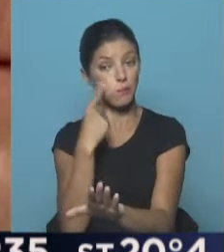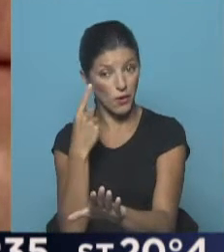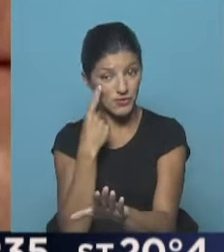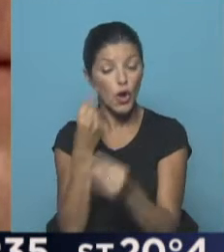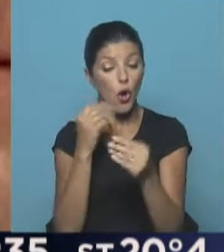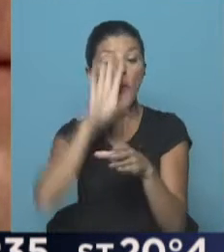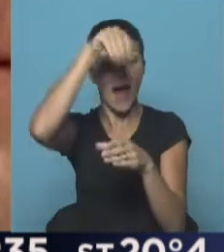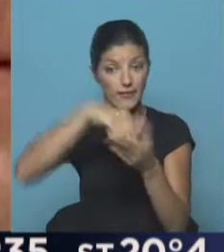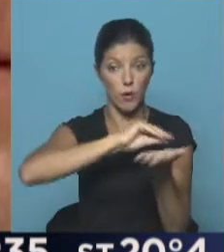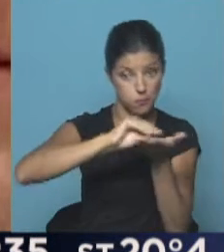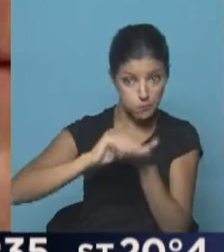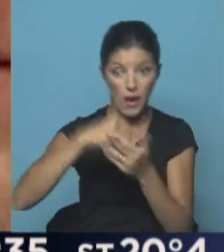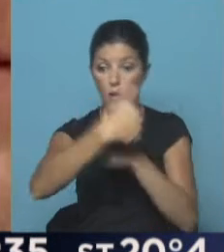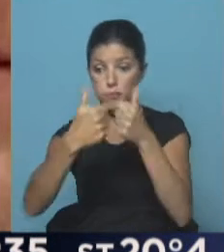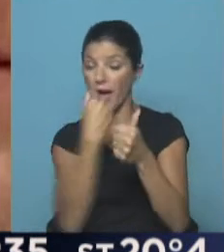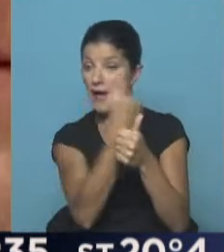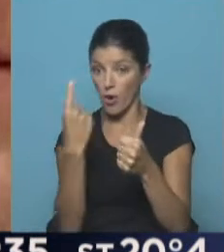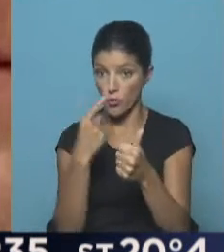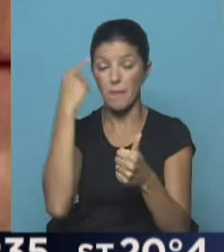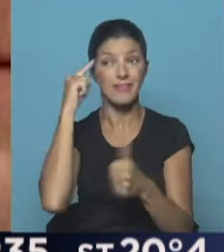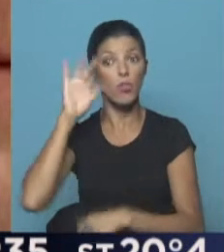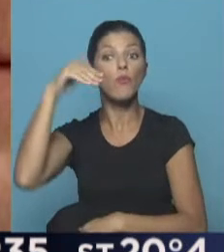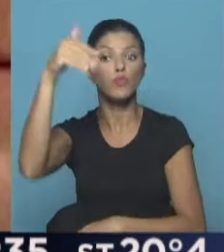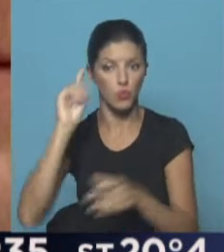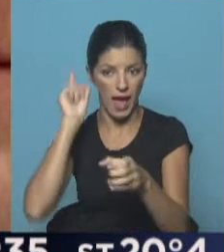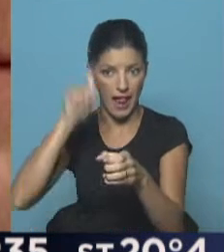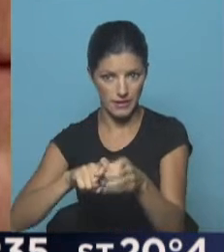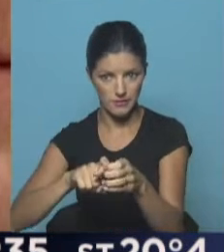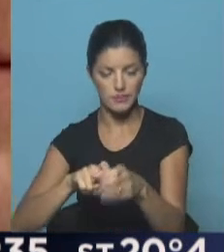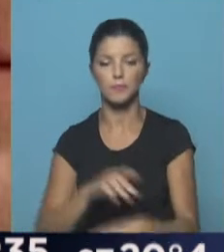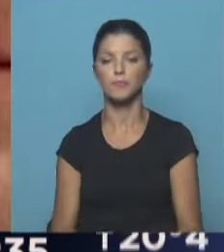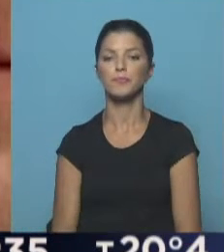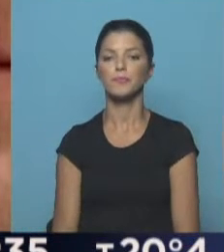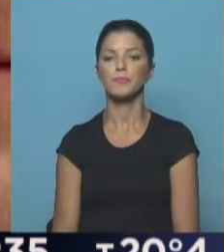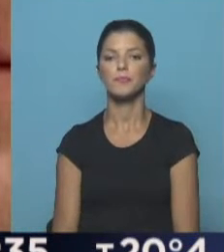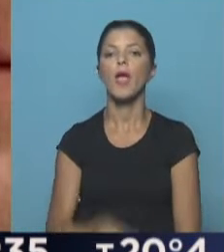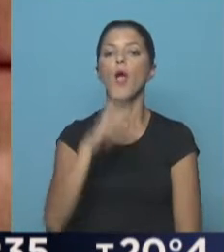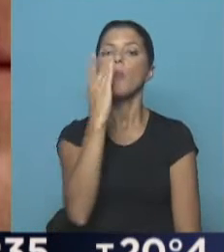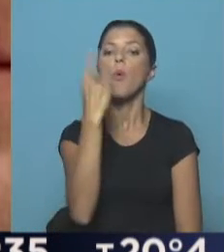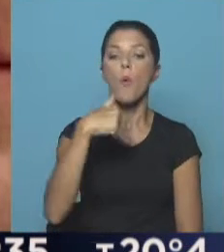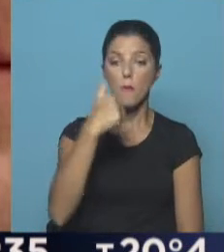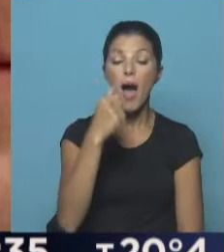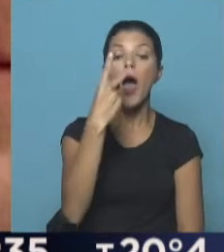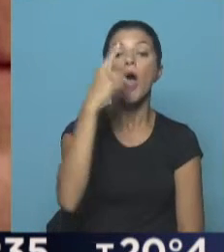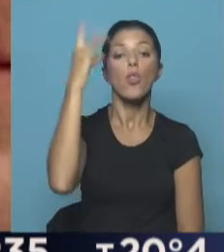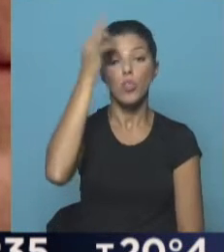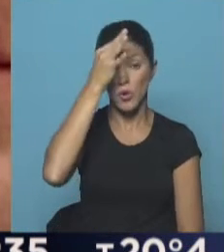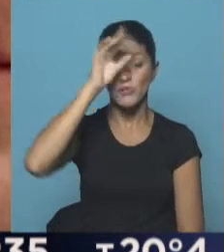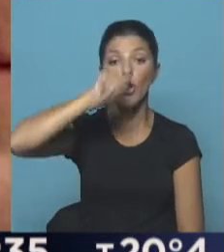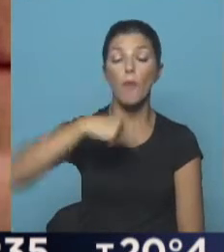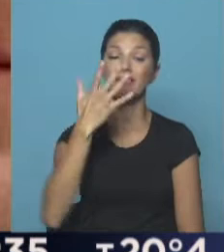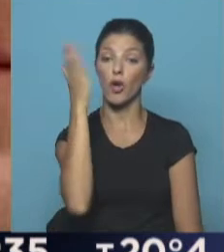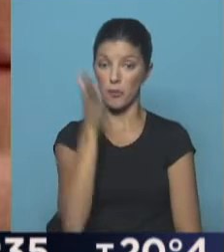la composición, claro, para lo que van a ser las alianzas por formarse. Sibern Buma, del Demócrata Cristiano, 12,5%